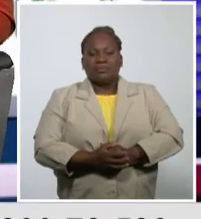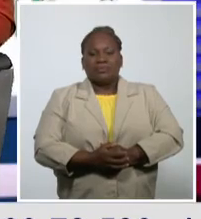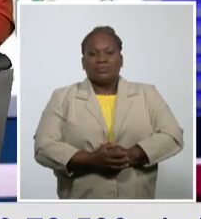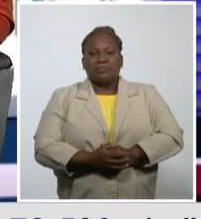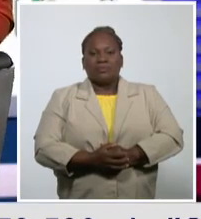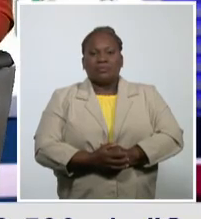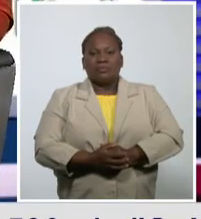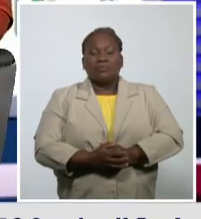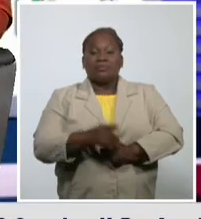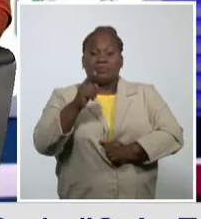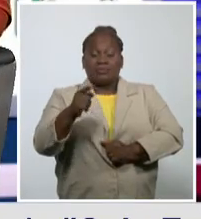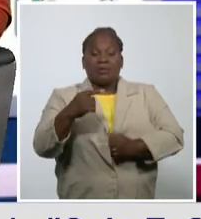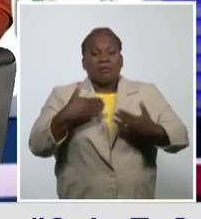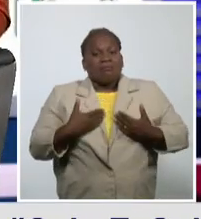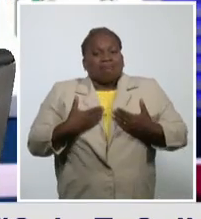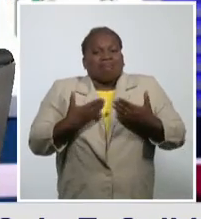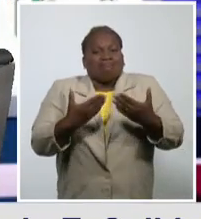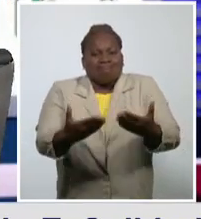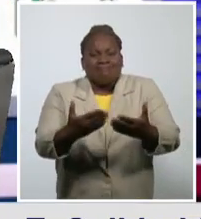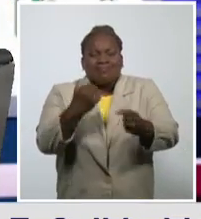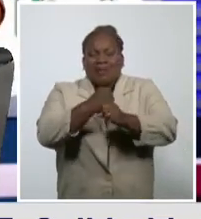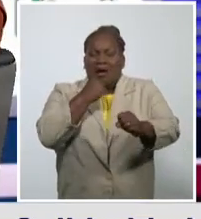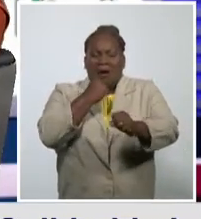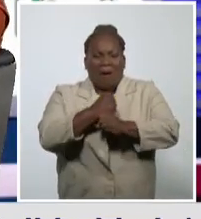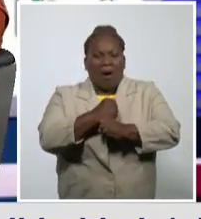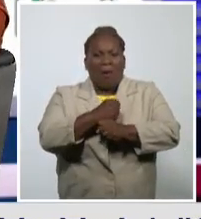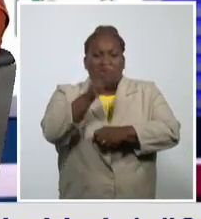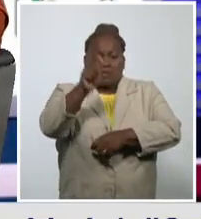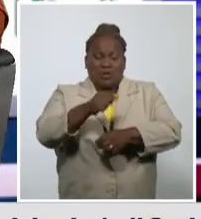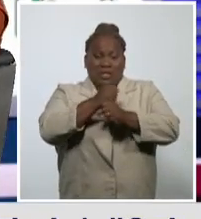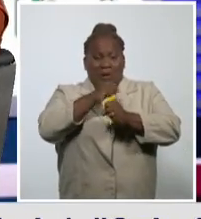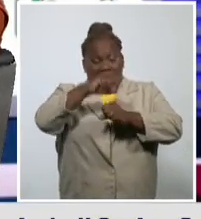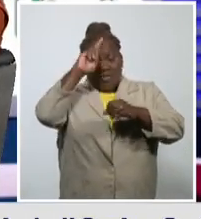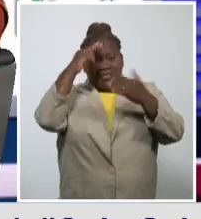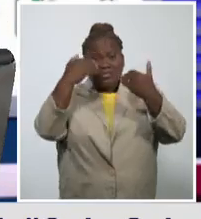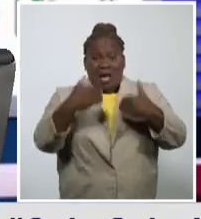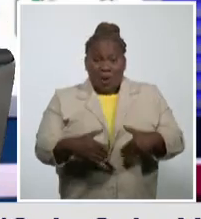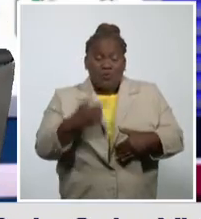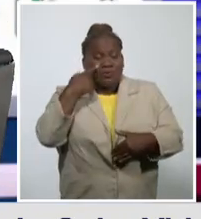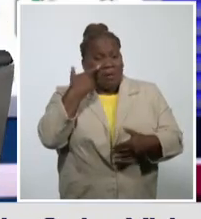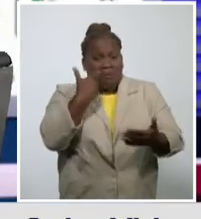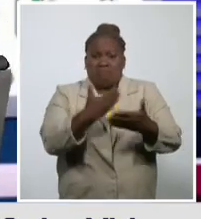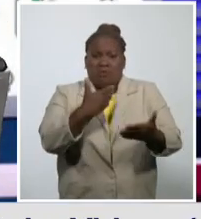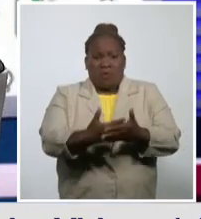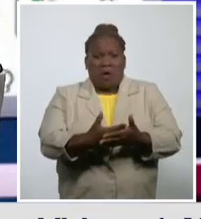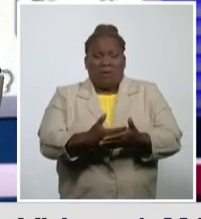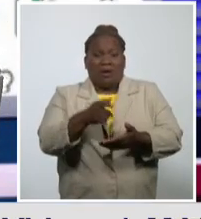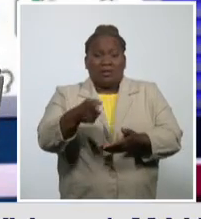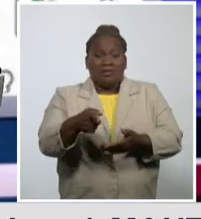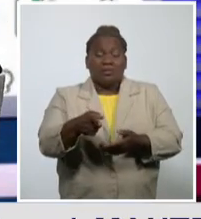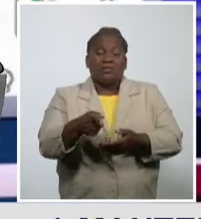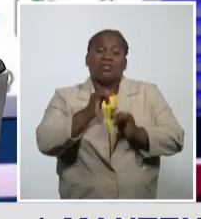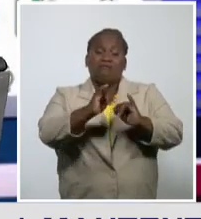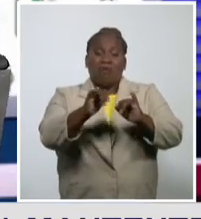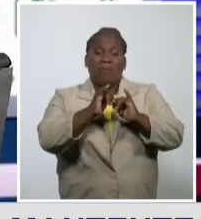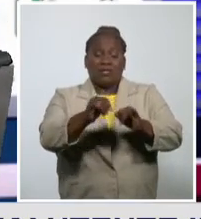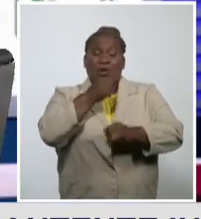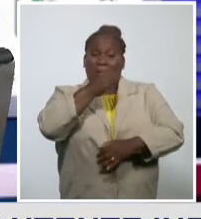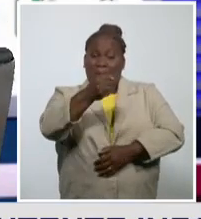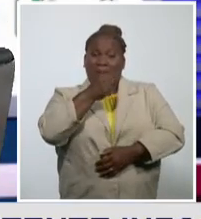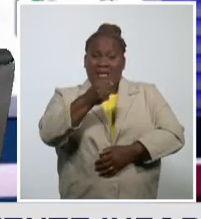Y la consagración del personal de salud se pone a prueba frente a la COVID-19. Hay reportes de prensa a esta hora.